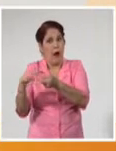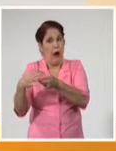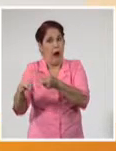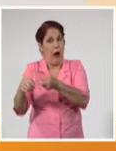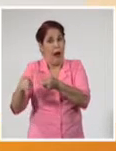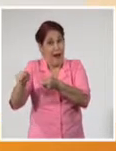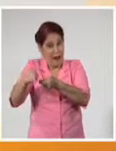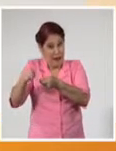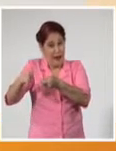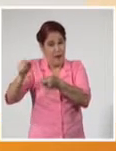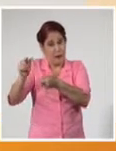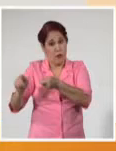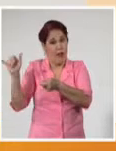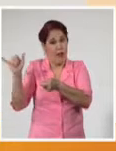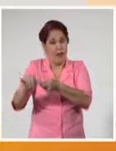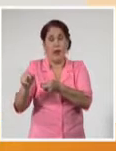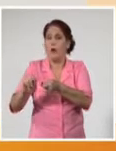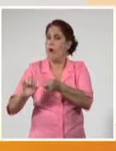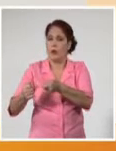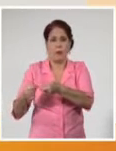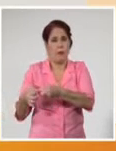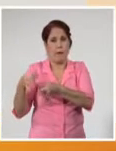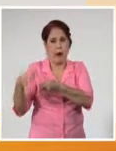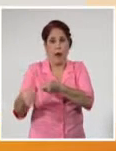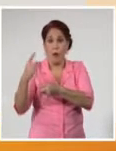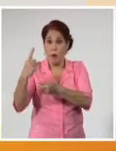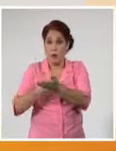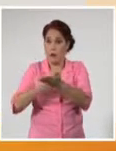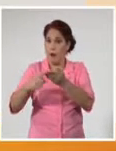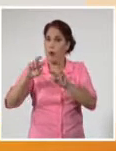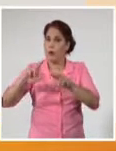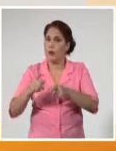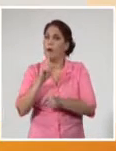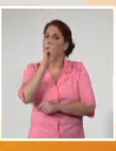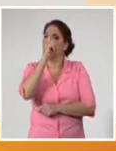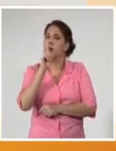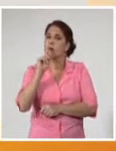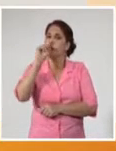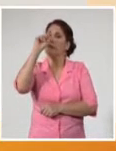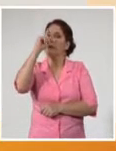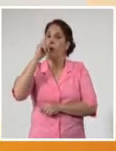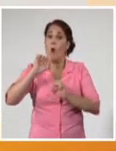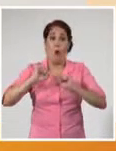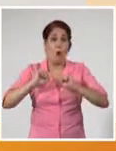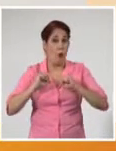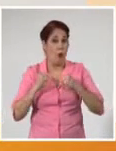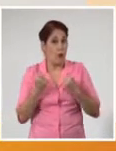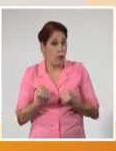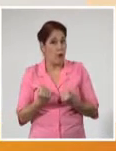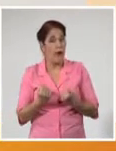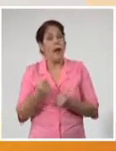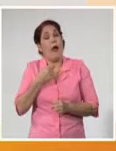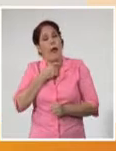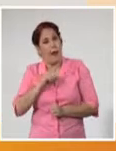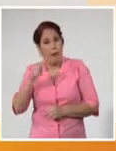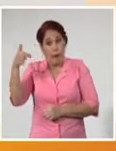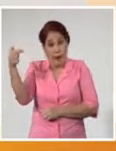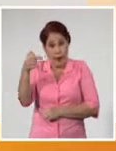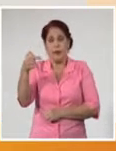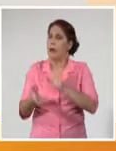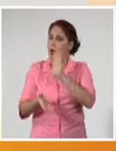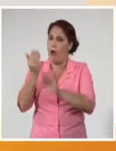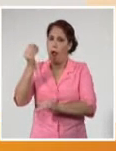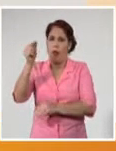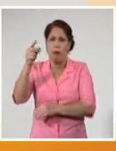y de transportación. Y al 7º día se hará una nueva toma de muestra para PCR que, de resultar negativa, permitirá el alta de